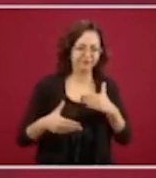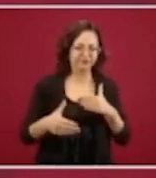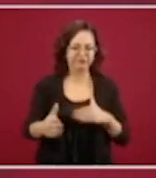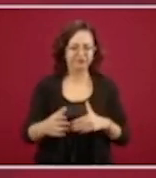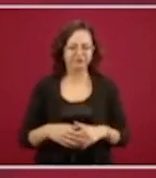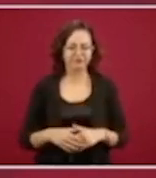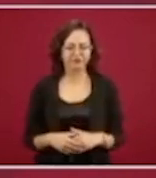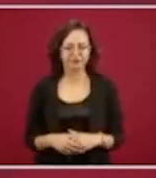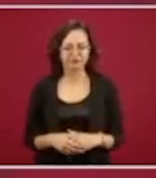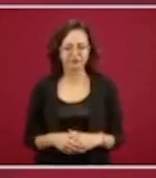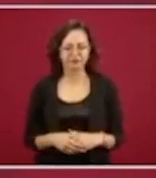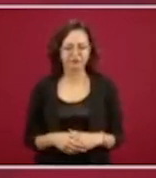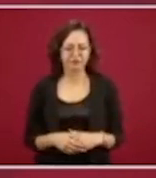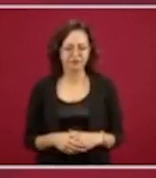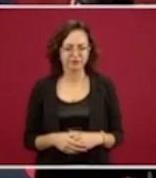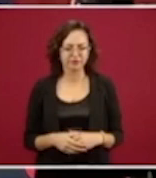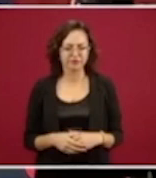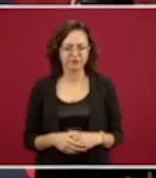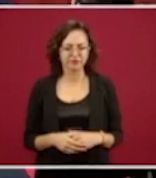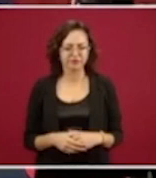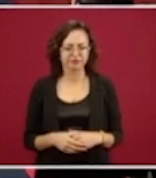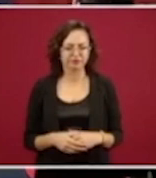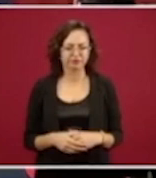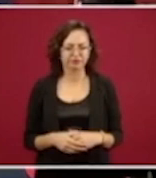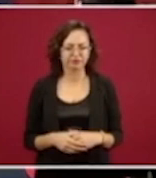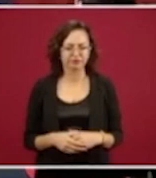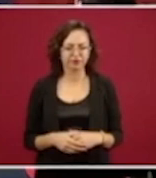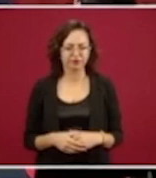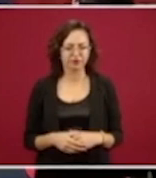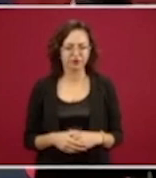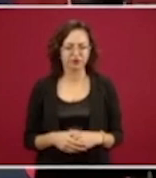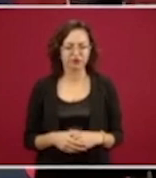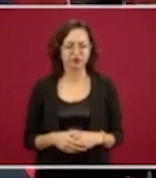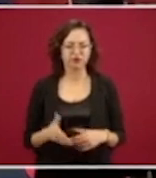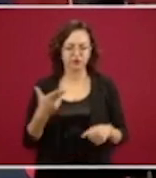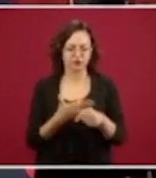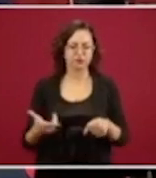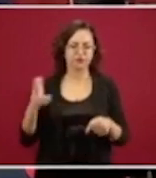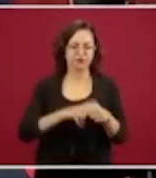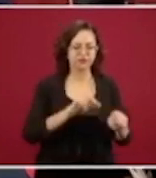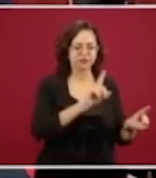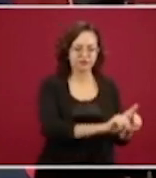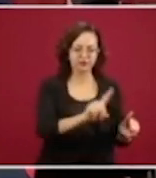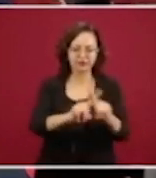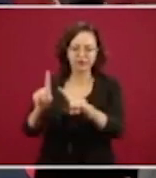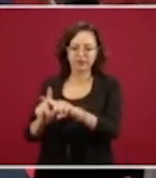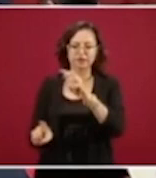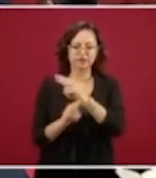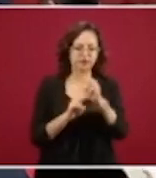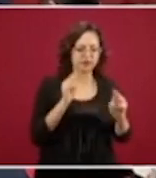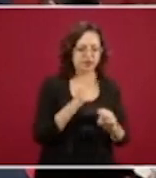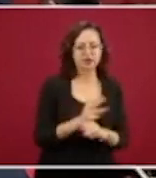tener en los hospitales todo lo que se requiere, se